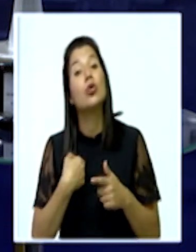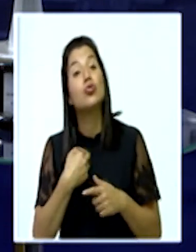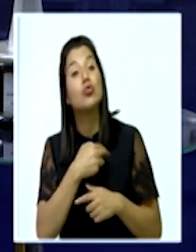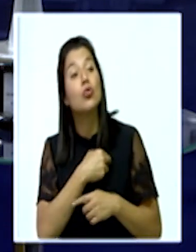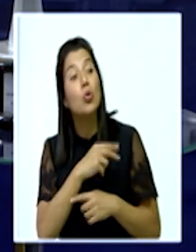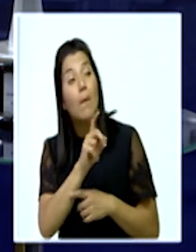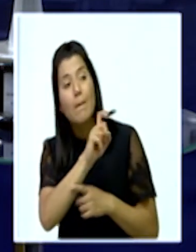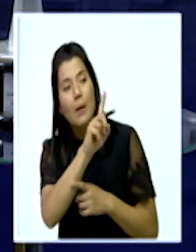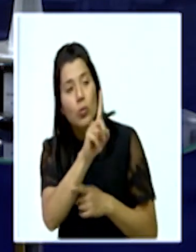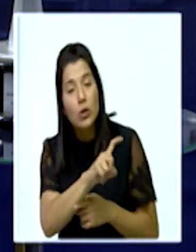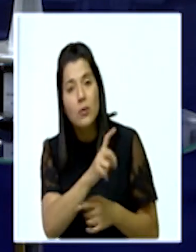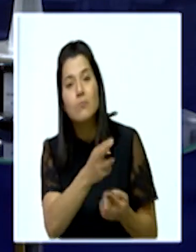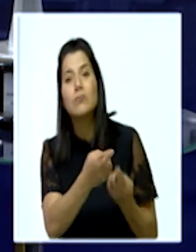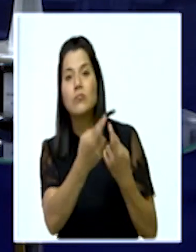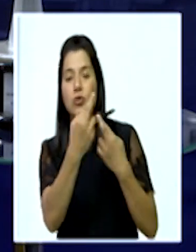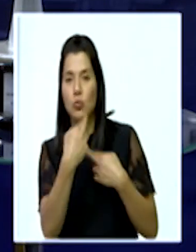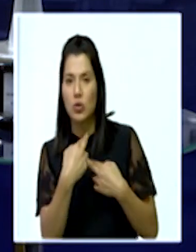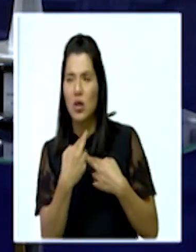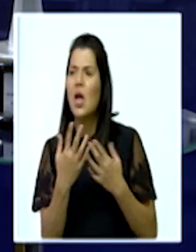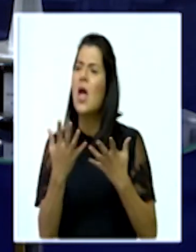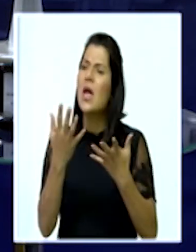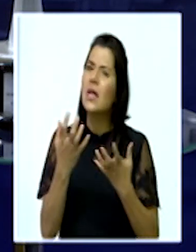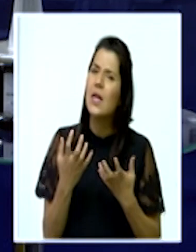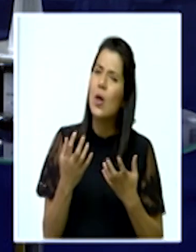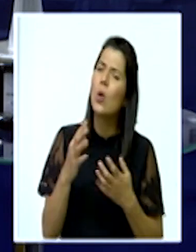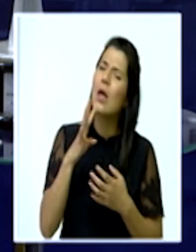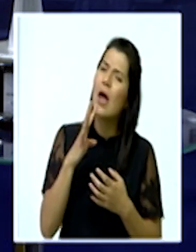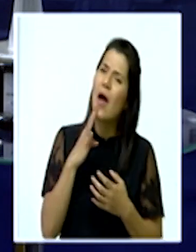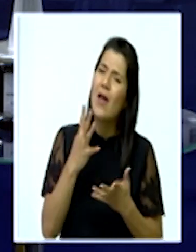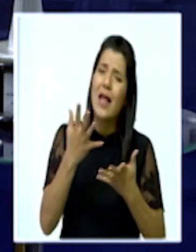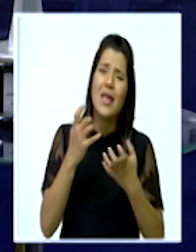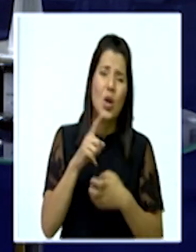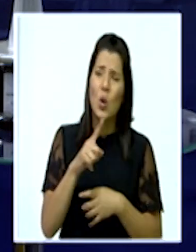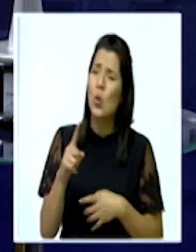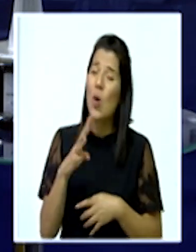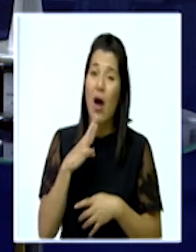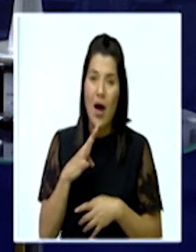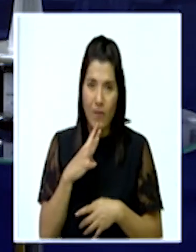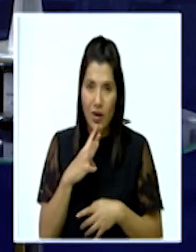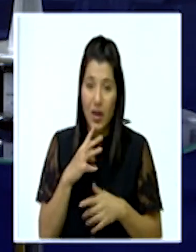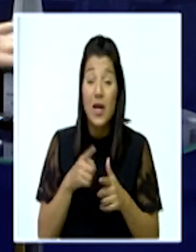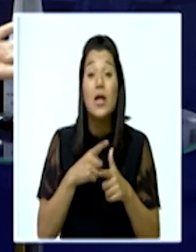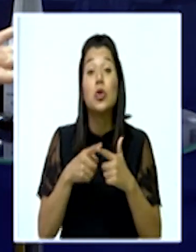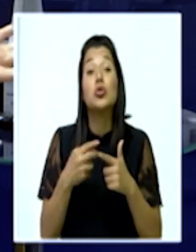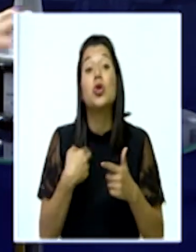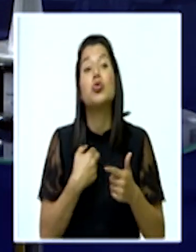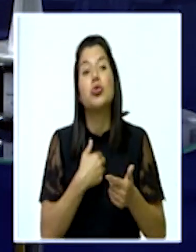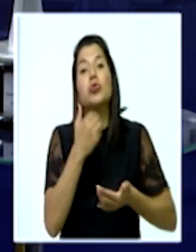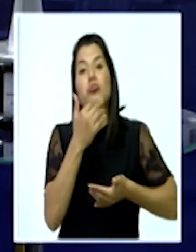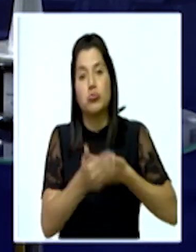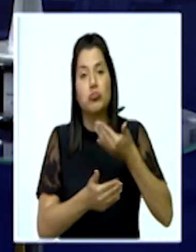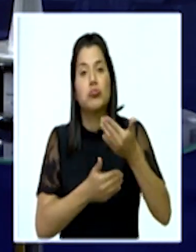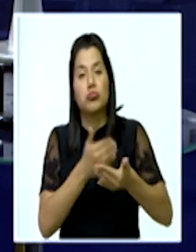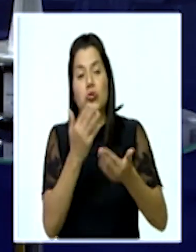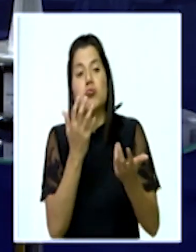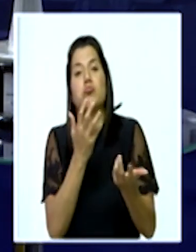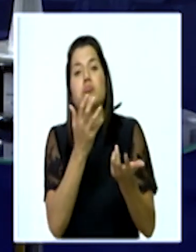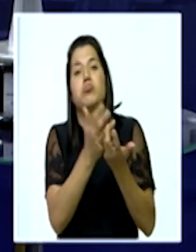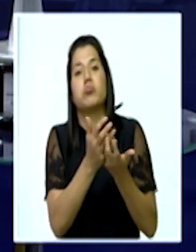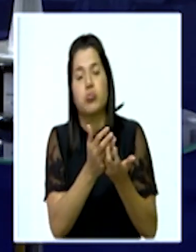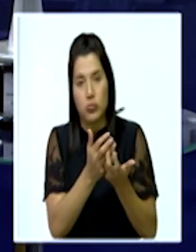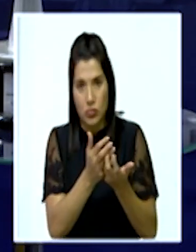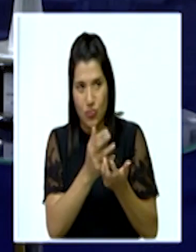la persona doliente nos va a decir, quiero que me hables, quiero que no me hables, y entonces vamos llevando el ritmo, pero